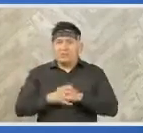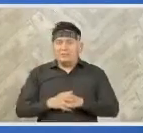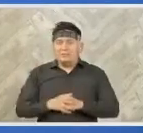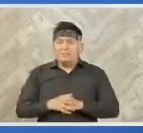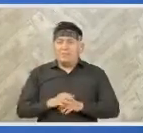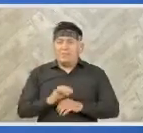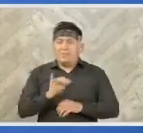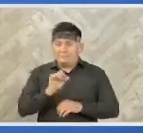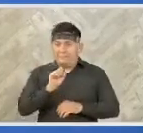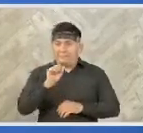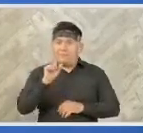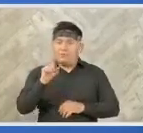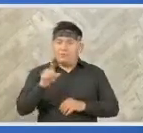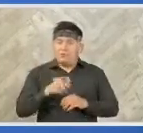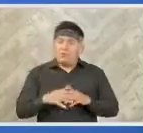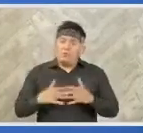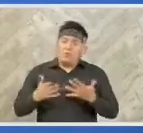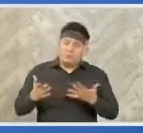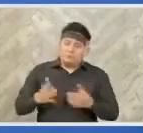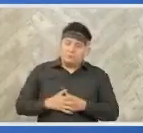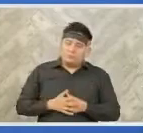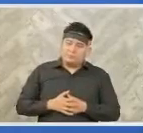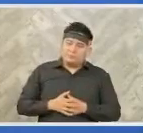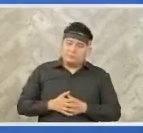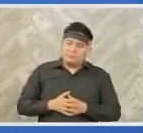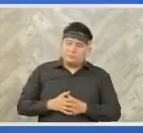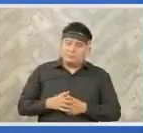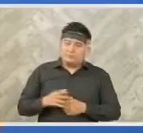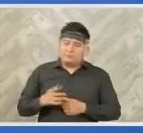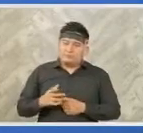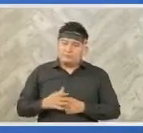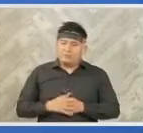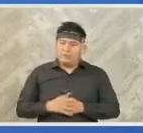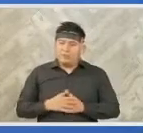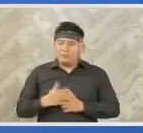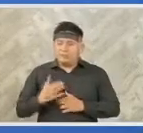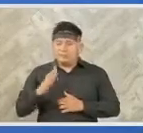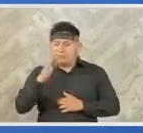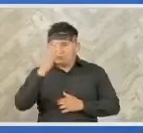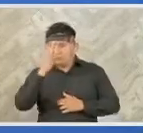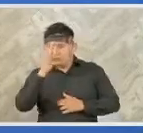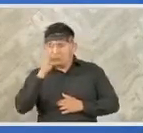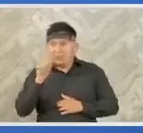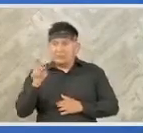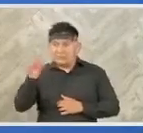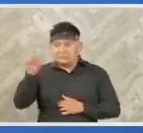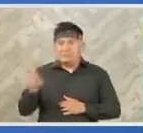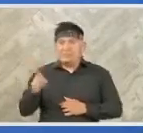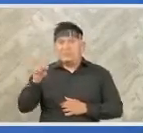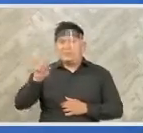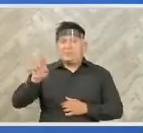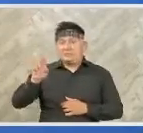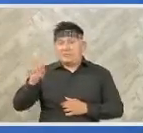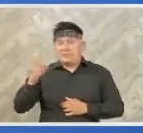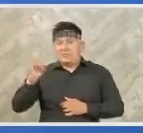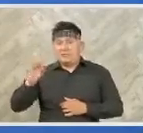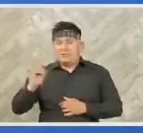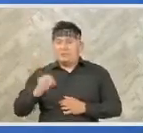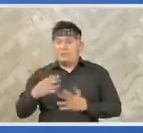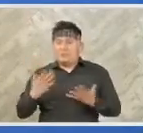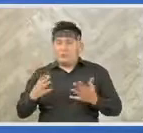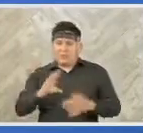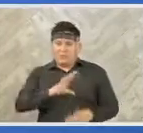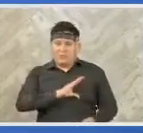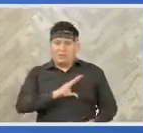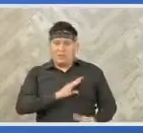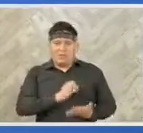pregunta. ¿De qué manera en ese momento, como tan incierto como lo manifiesta Sergio, la administración municipal